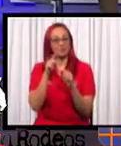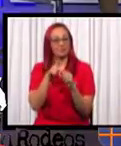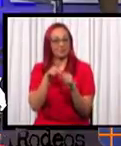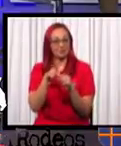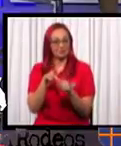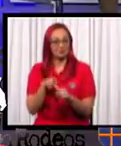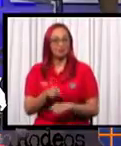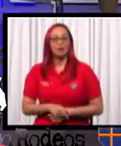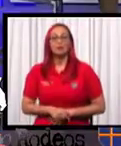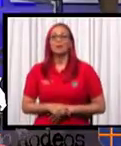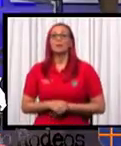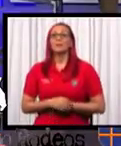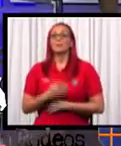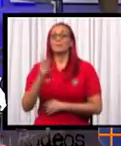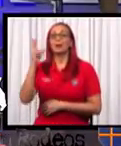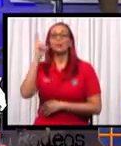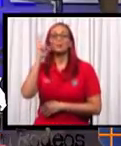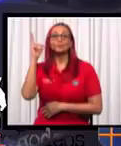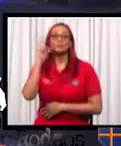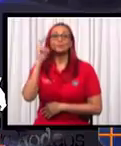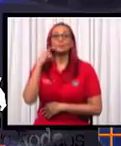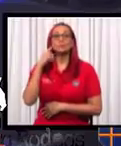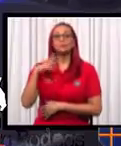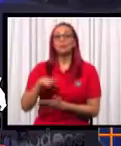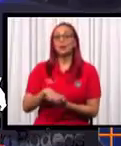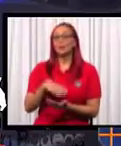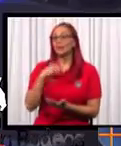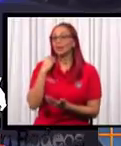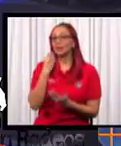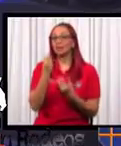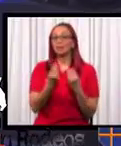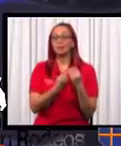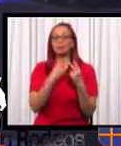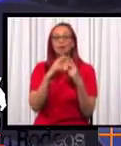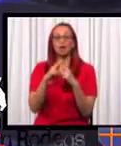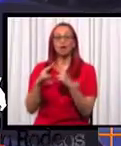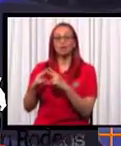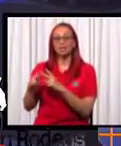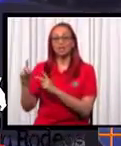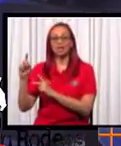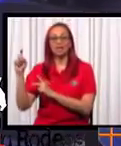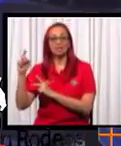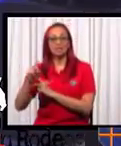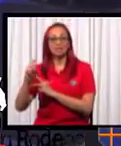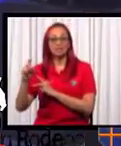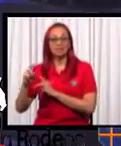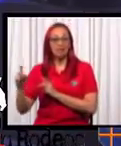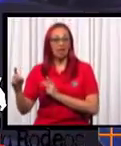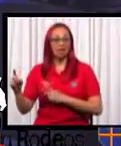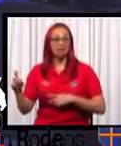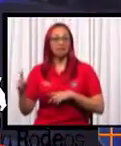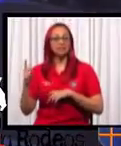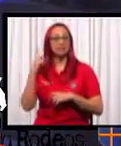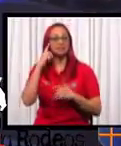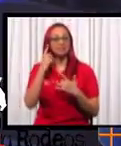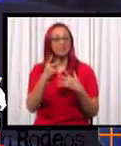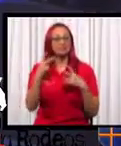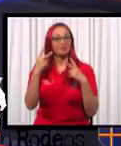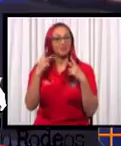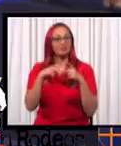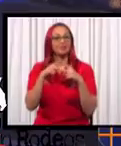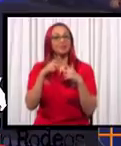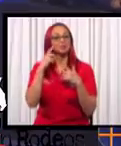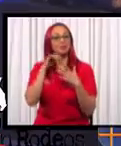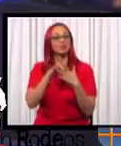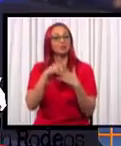Vamos a escuchar, vamos a aprender, vamos a conocer las necesidades que se están viviendo y a las cuales nos estamos